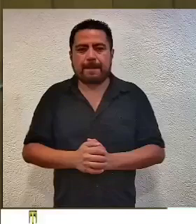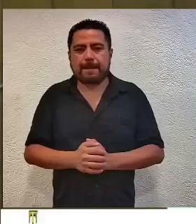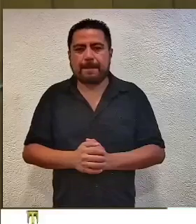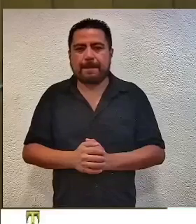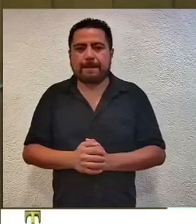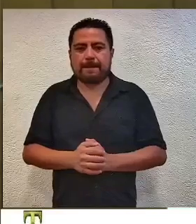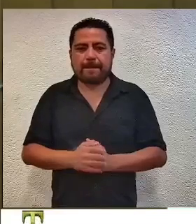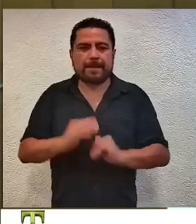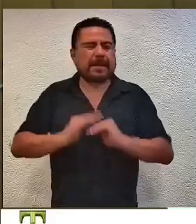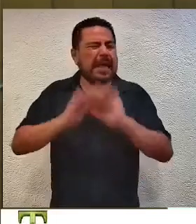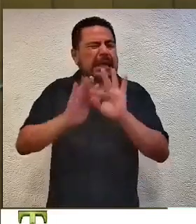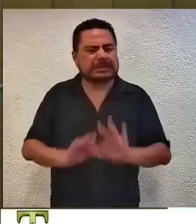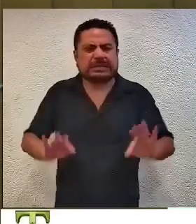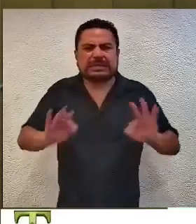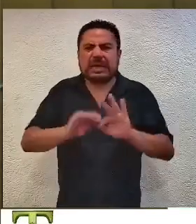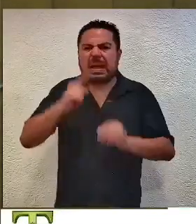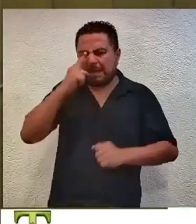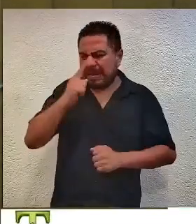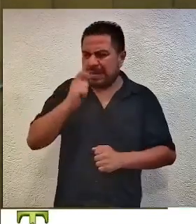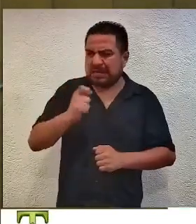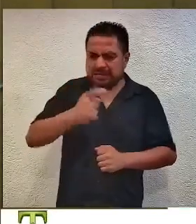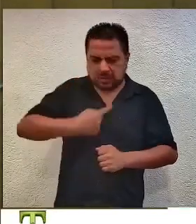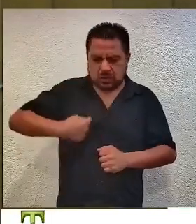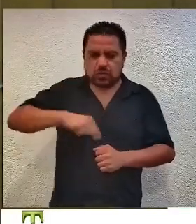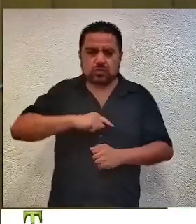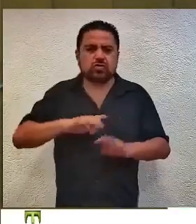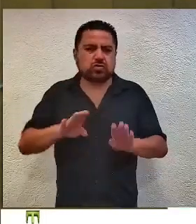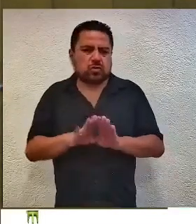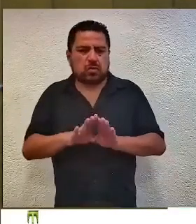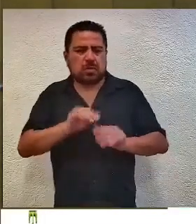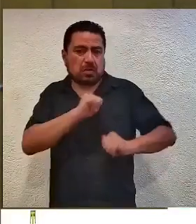¿Qué tan importante era para nosotros como ponencia